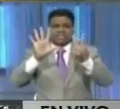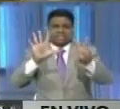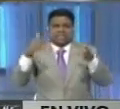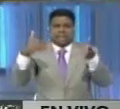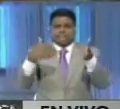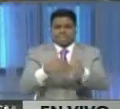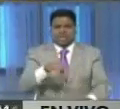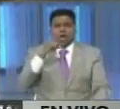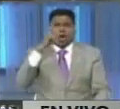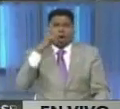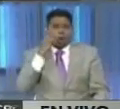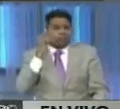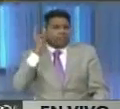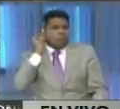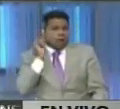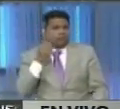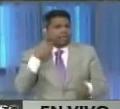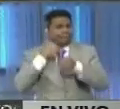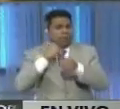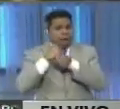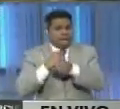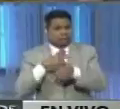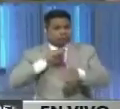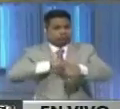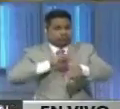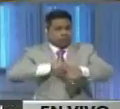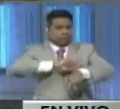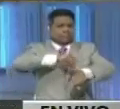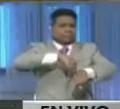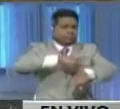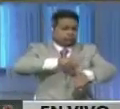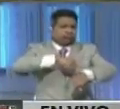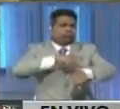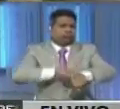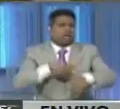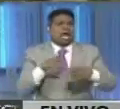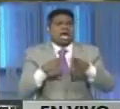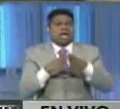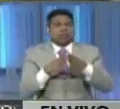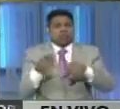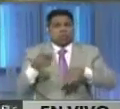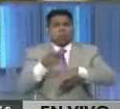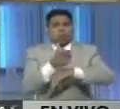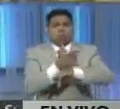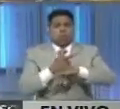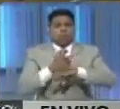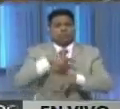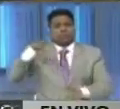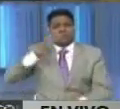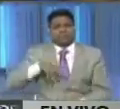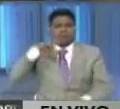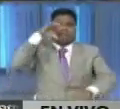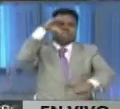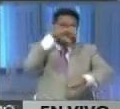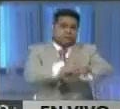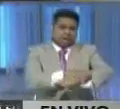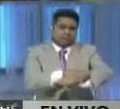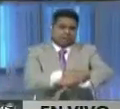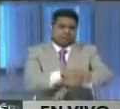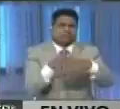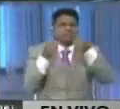empleados durante todo este tiempo esto nos ha garantizado al estado venez olano poder haber capturado